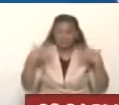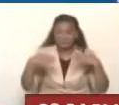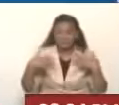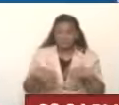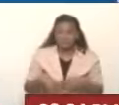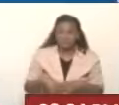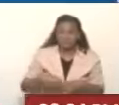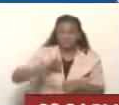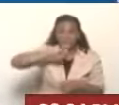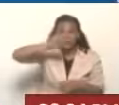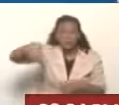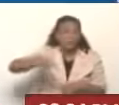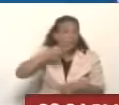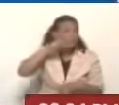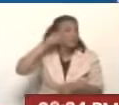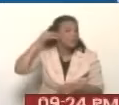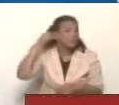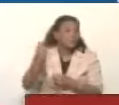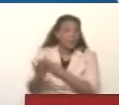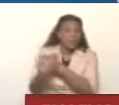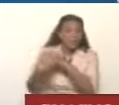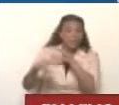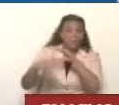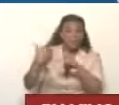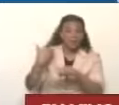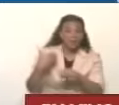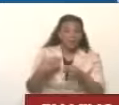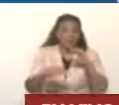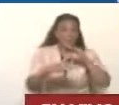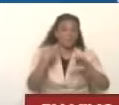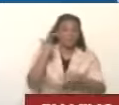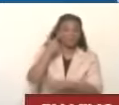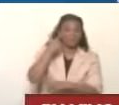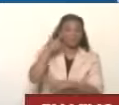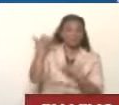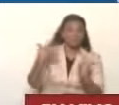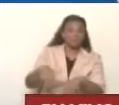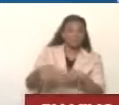Julio Riobo. Ah, Julio, si tú ves esto que me acaba de llegar aquí.